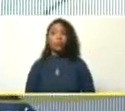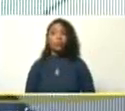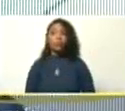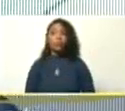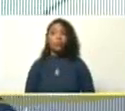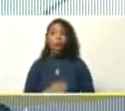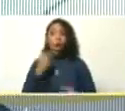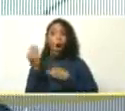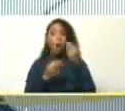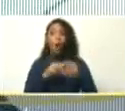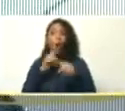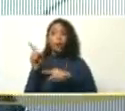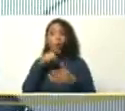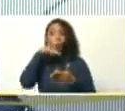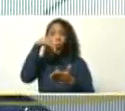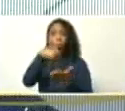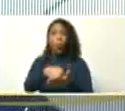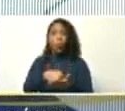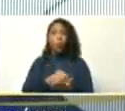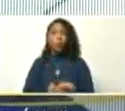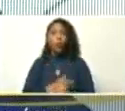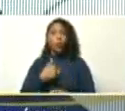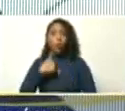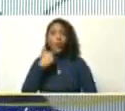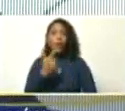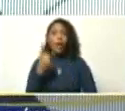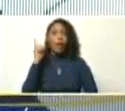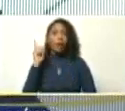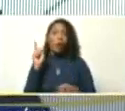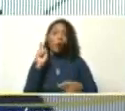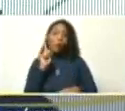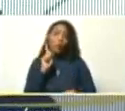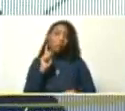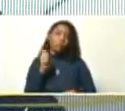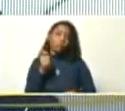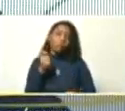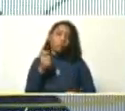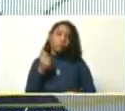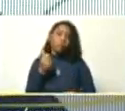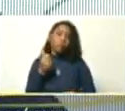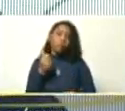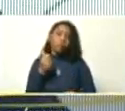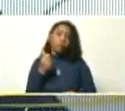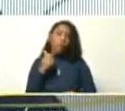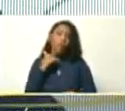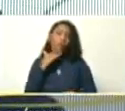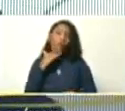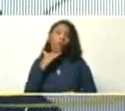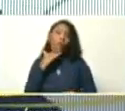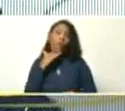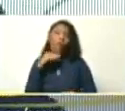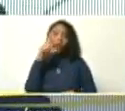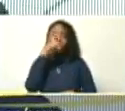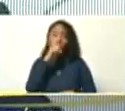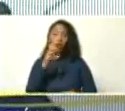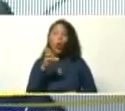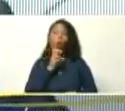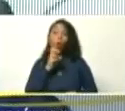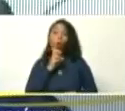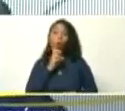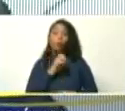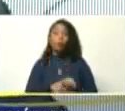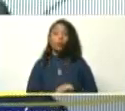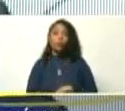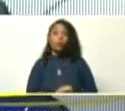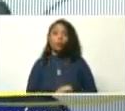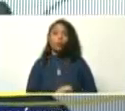como en eso que llaman, yo diría que un poco con exceso de bondad, años dorados, y